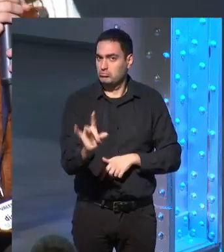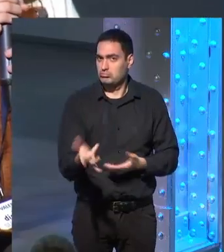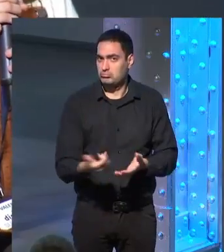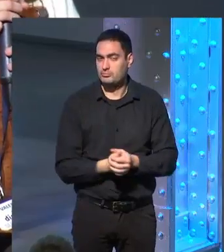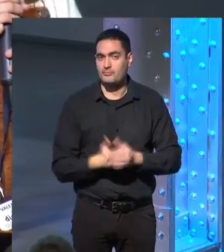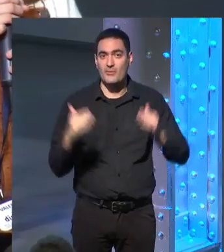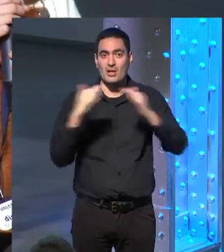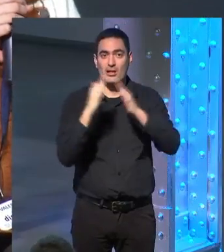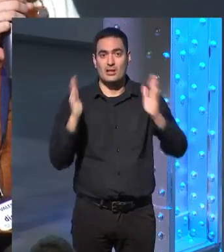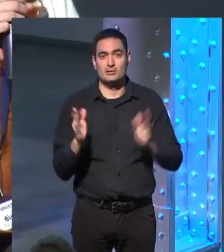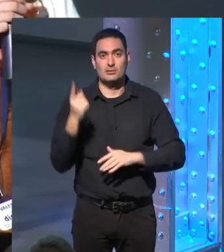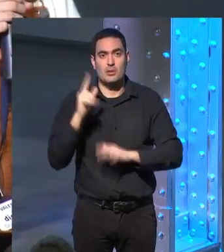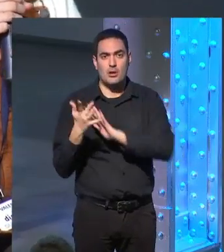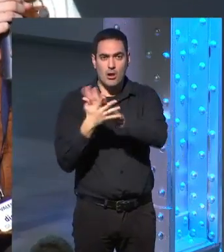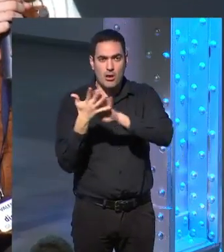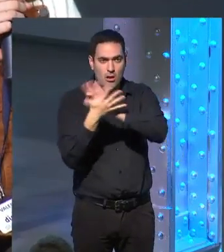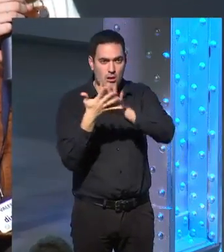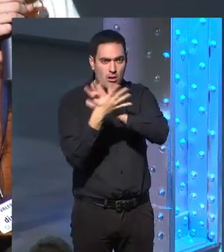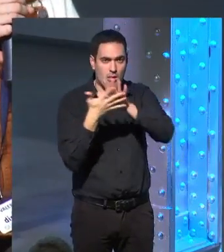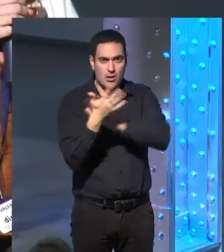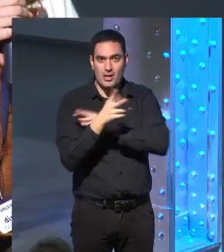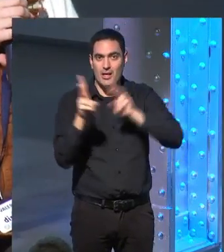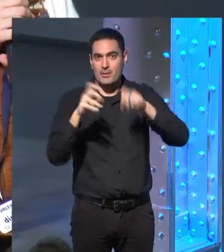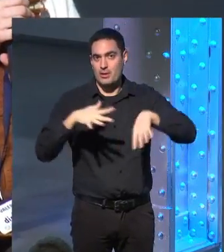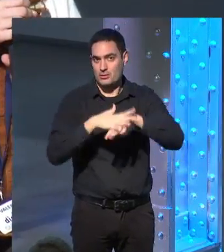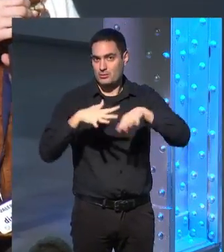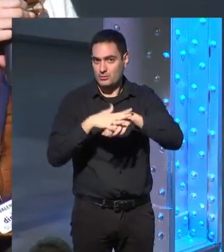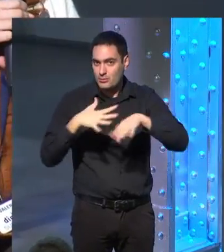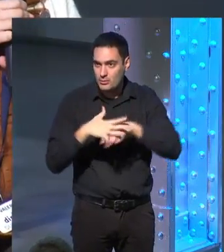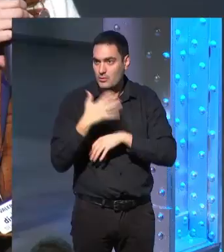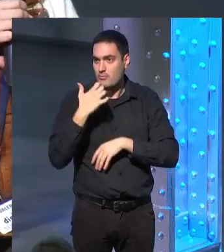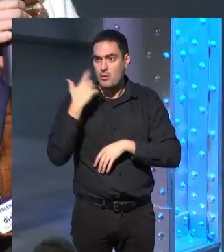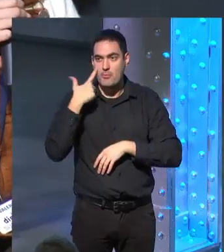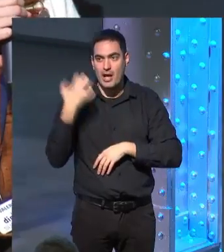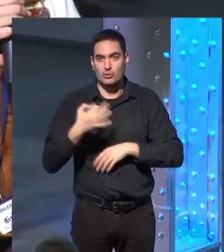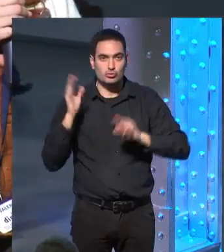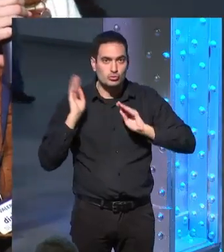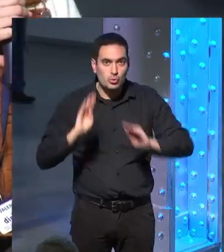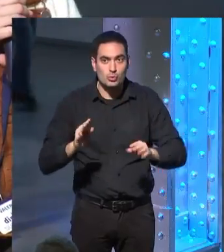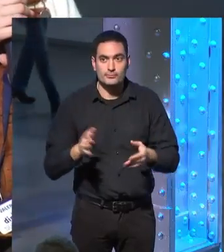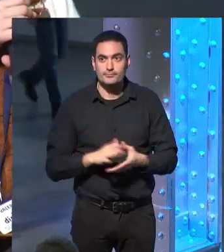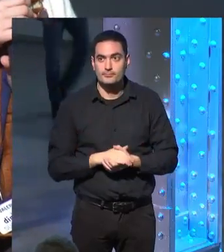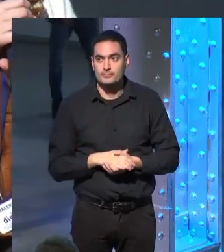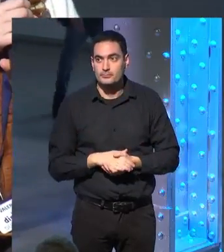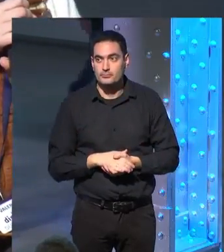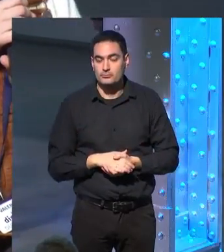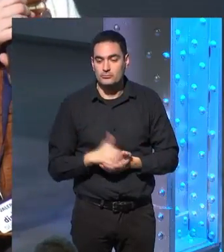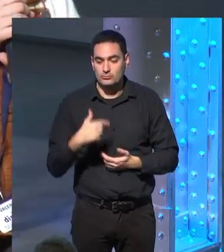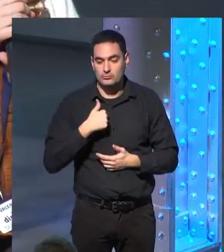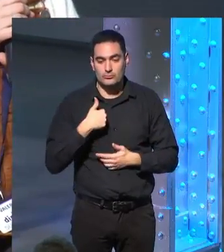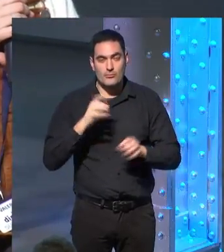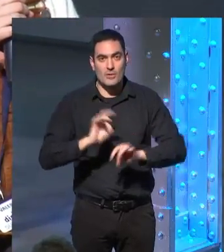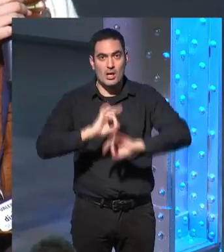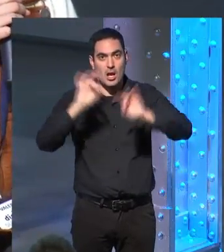Sí, y bueno, en casa también solemos hablar mucho de las redes, de los peligros que tienen, y yo tengo claro